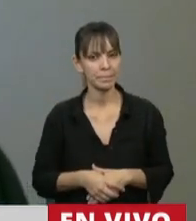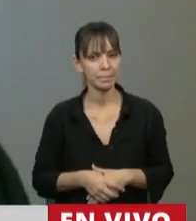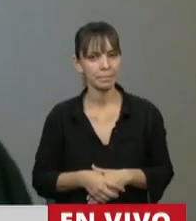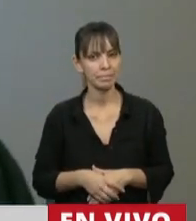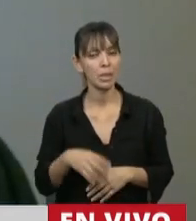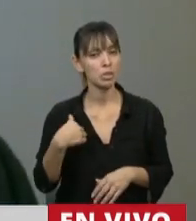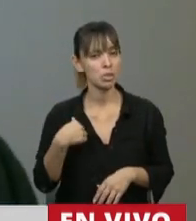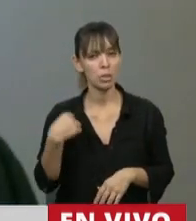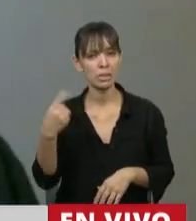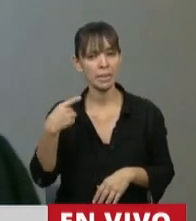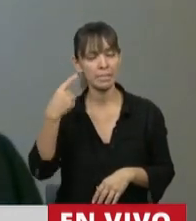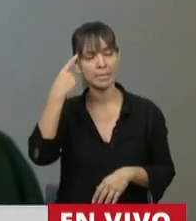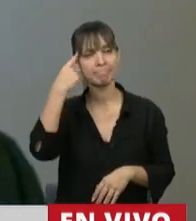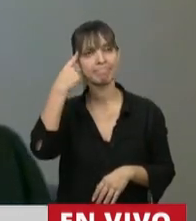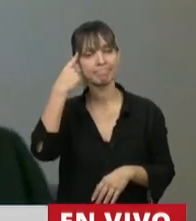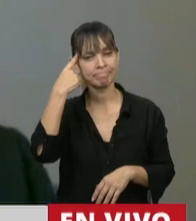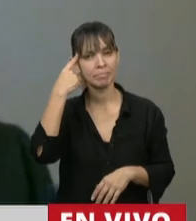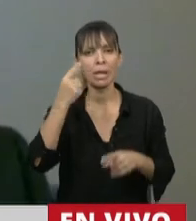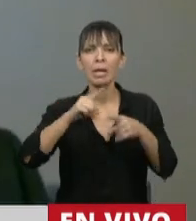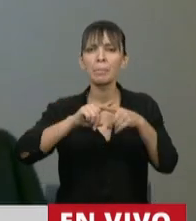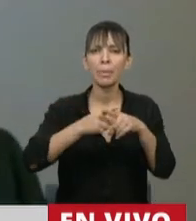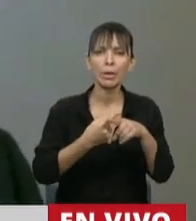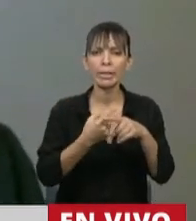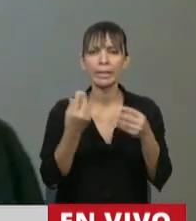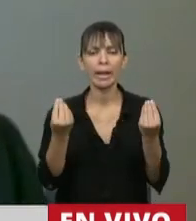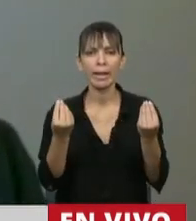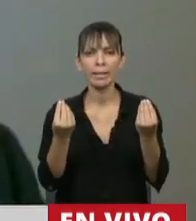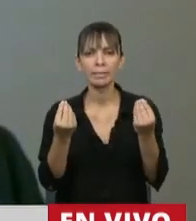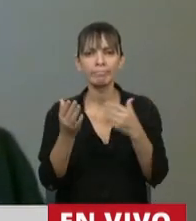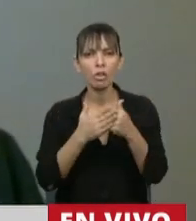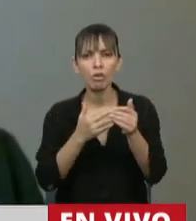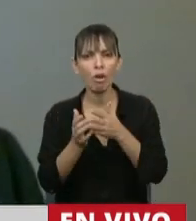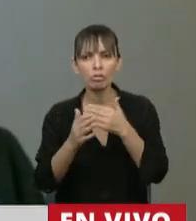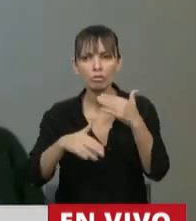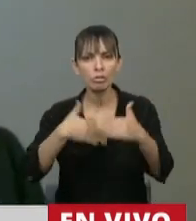Siempre creí que la política es construir puentes, mucho más